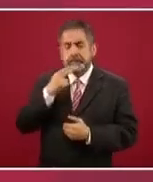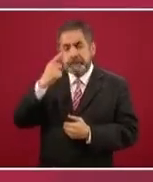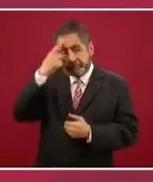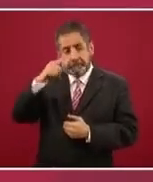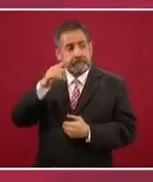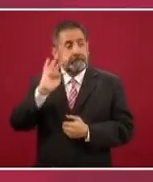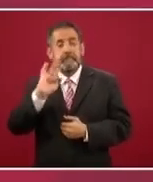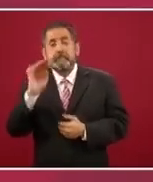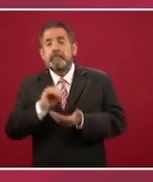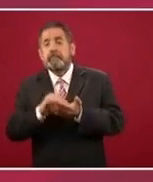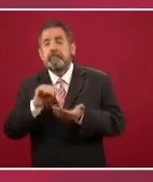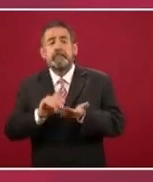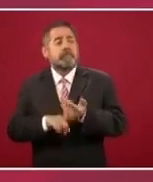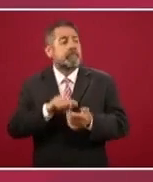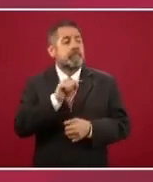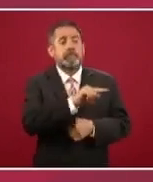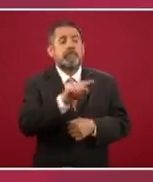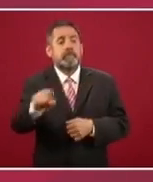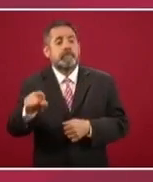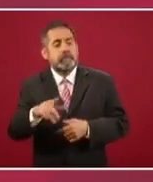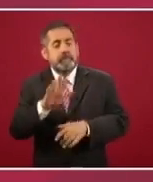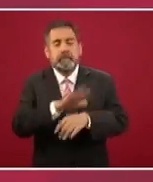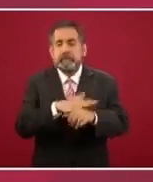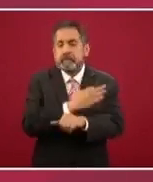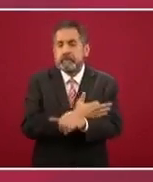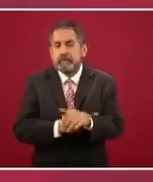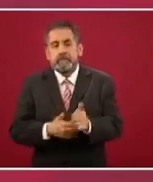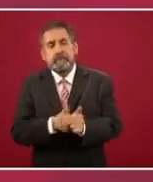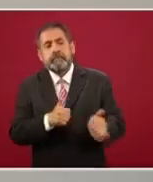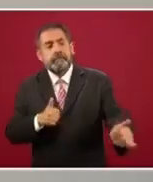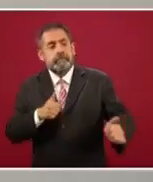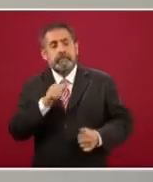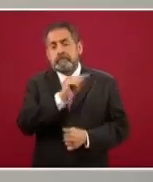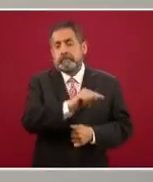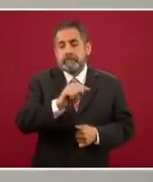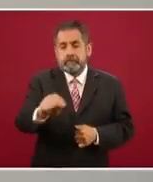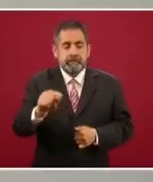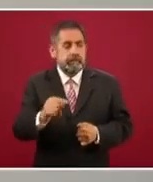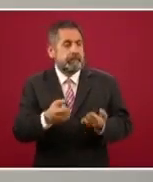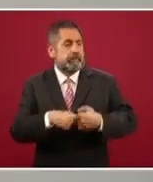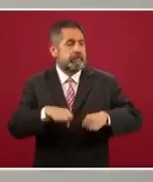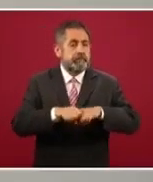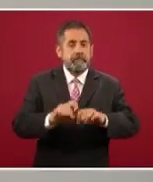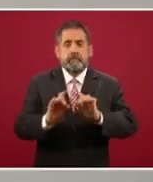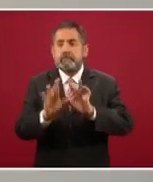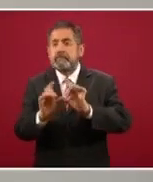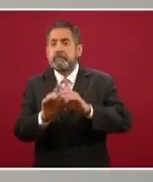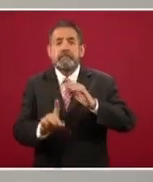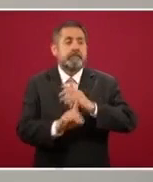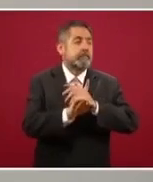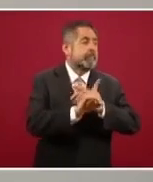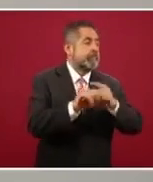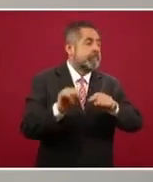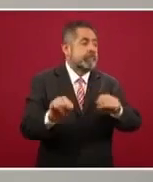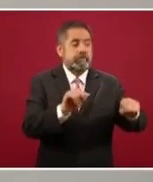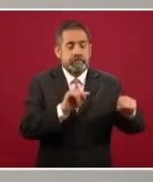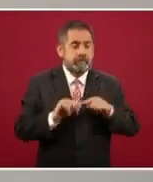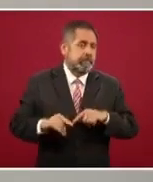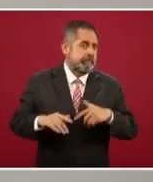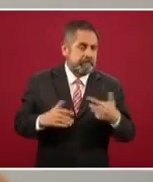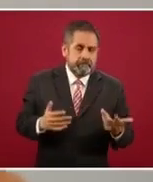rezagos todavía de las enfermedades ligadas a las llamadas constantes sociales o determinantes sociales y que